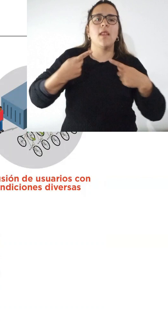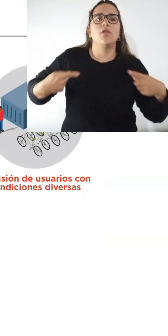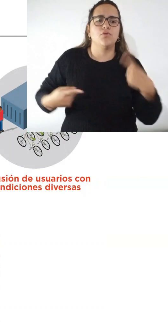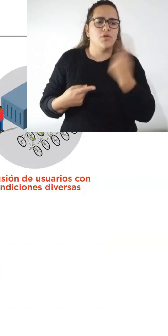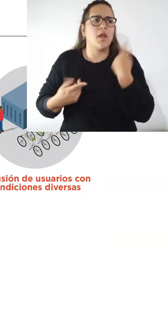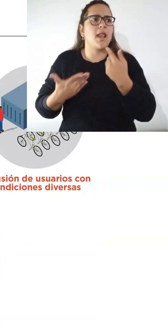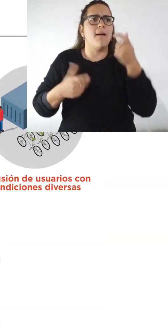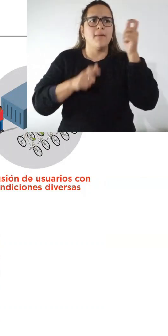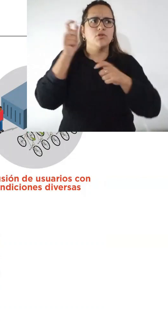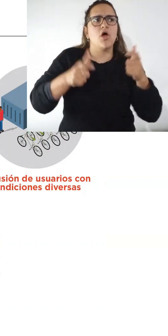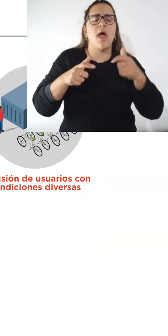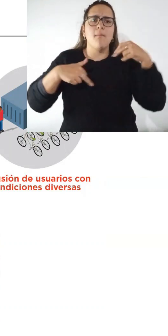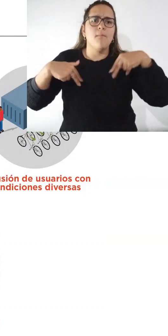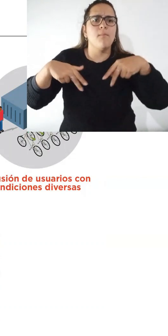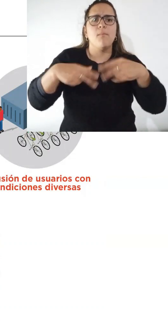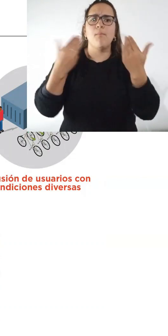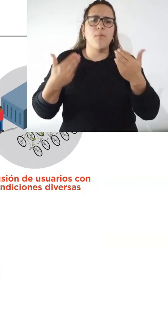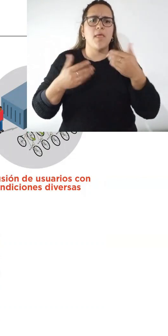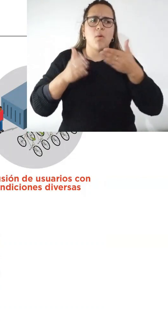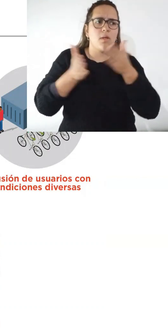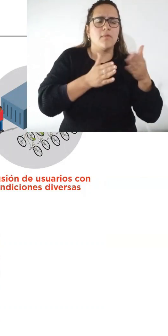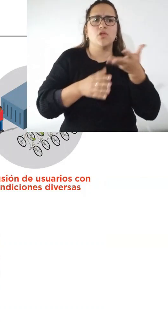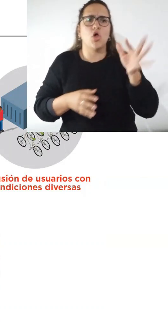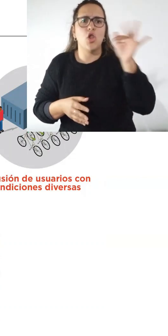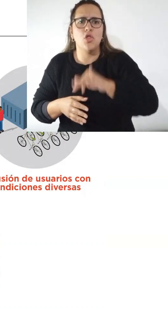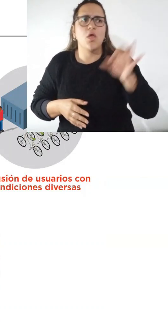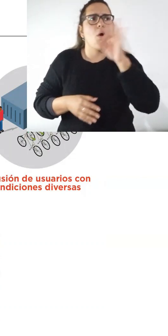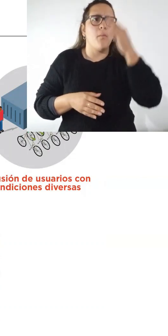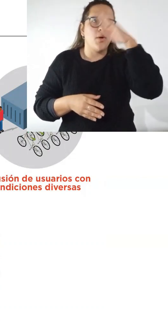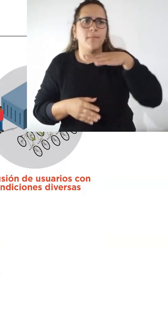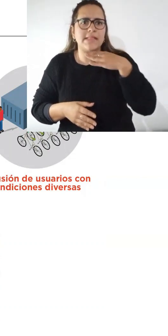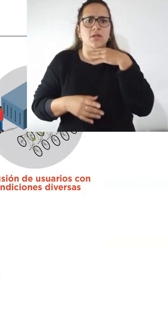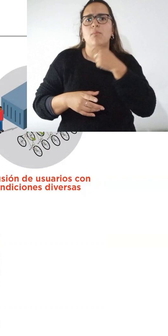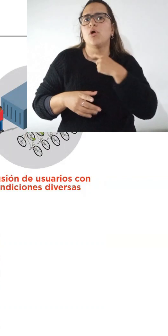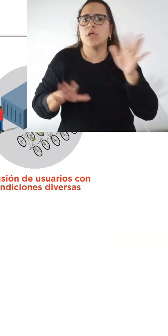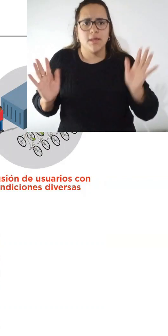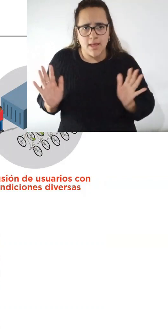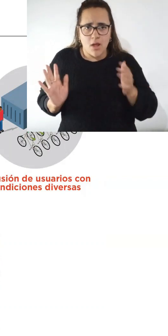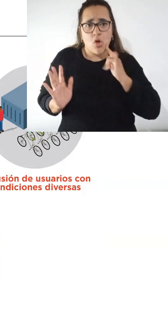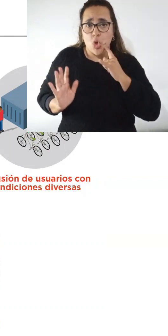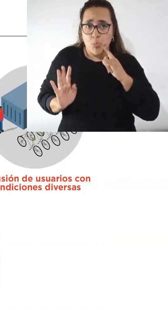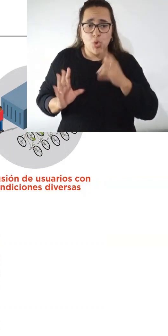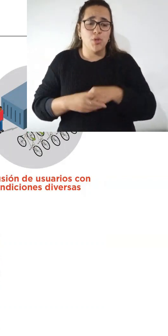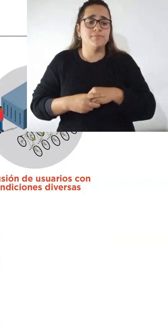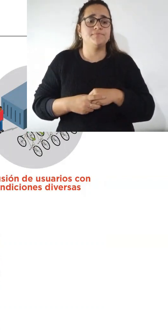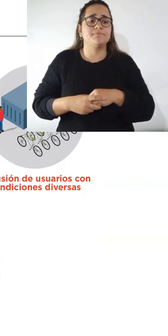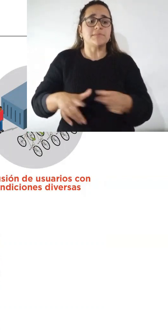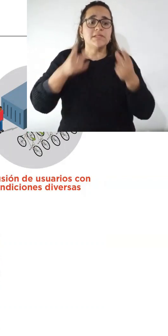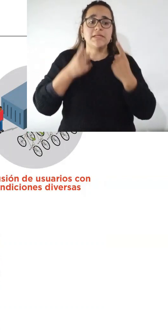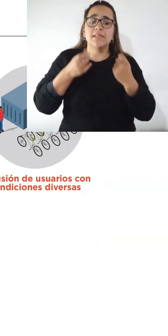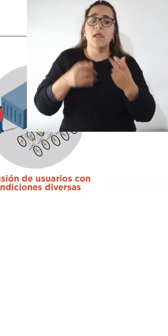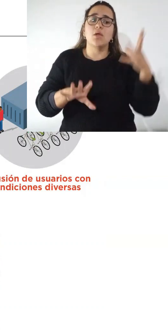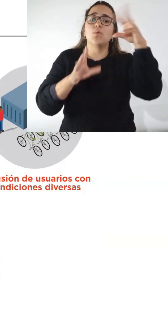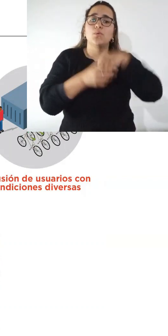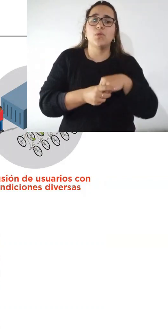flexibilidad en los esquemas de operación, que las personas puedan utilizar los servicios a diario o mensual como les quede mucho más cómodo,